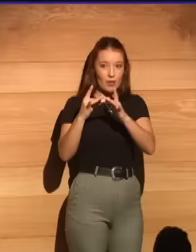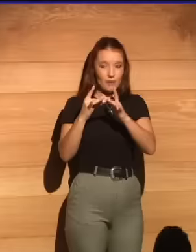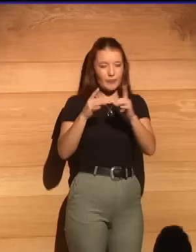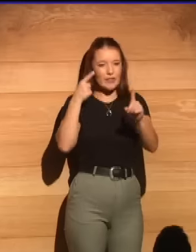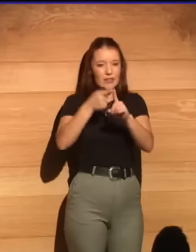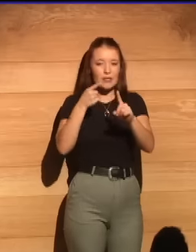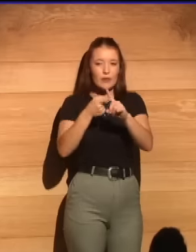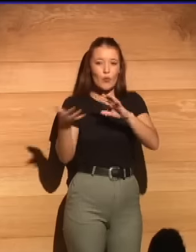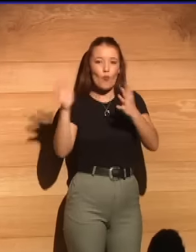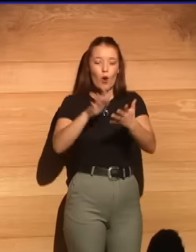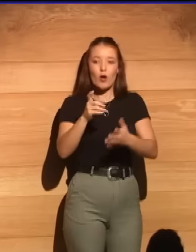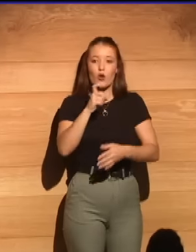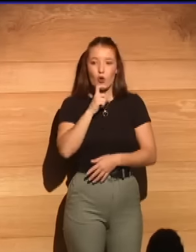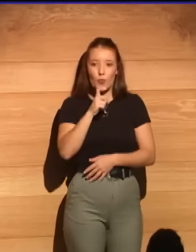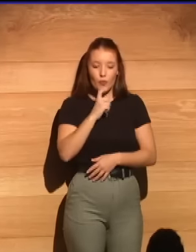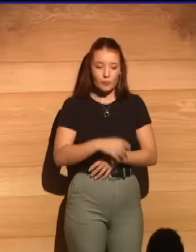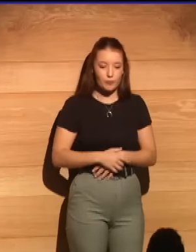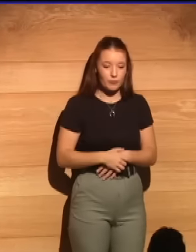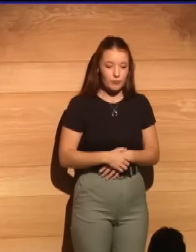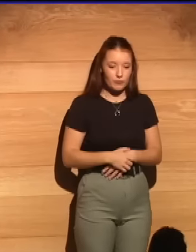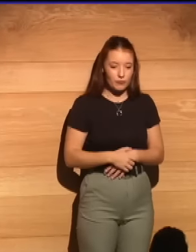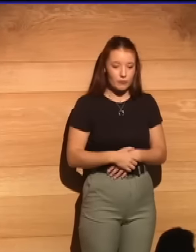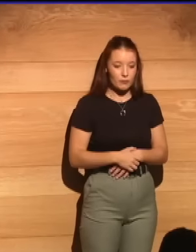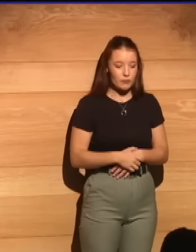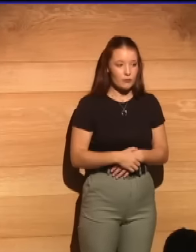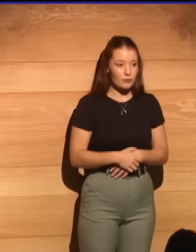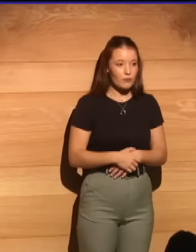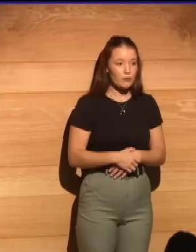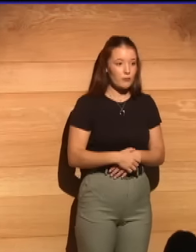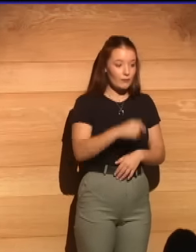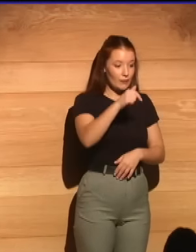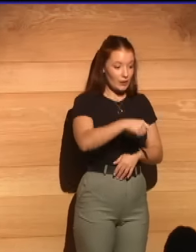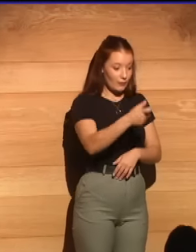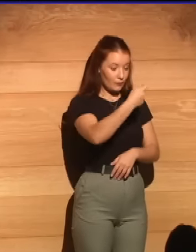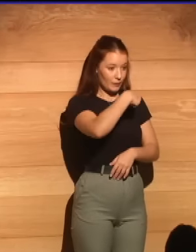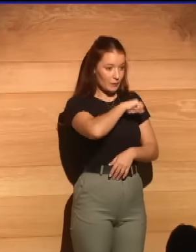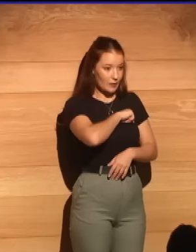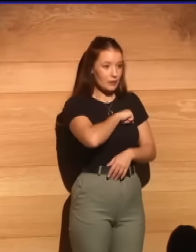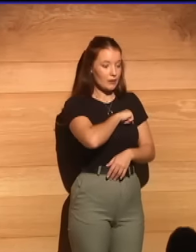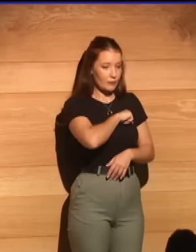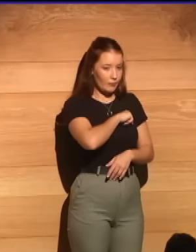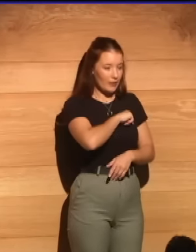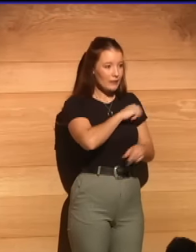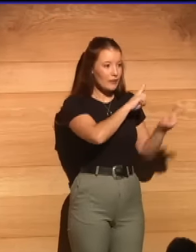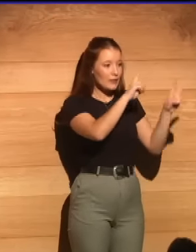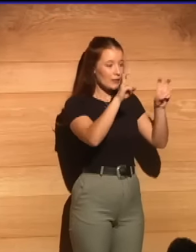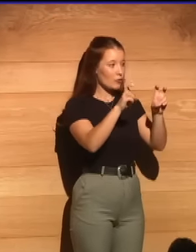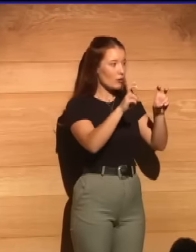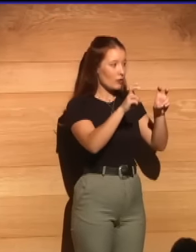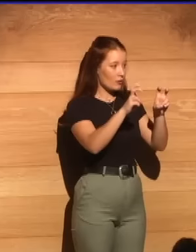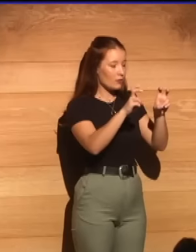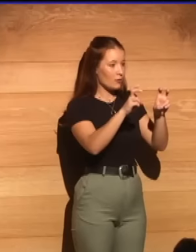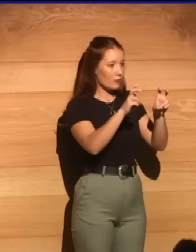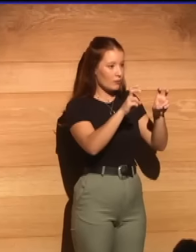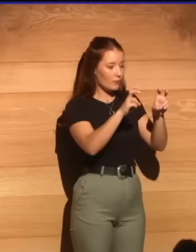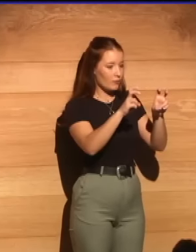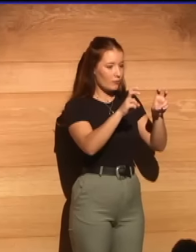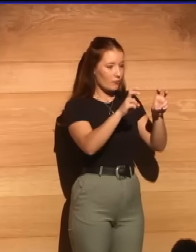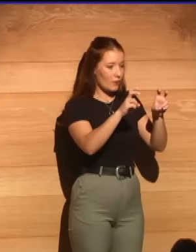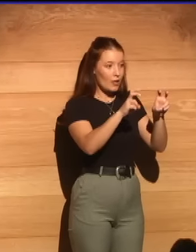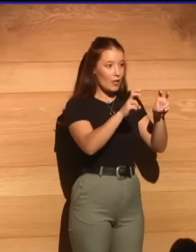referentes? Has puesto ejemplos de grandes profesionales de nuestro país. Yo creo que el titular es decir, la cúpula tecnológica de España